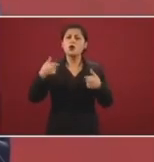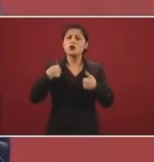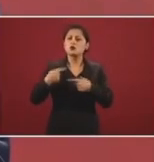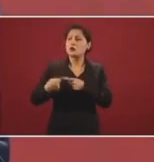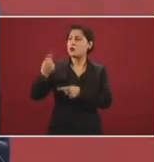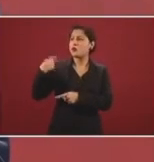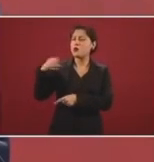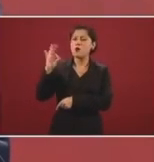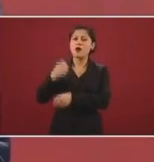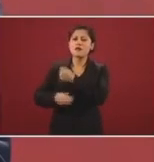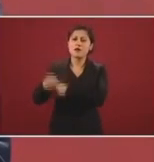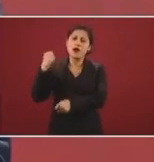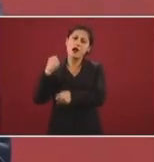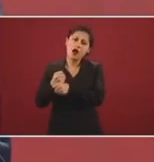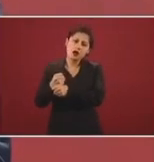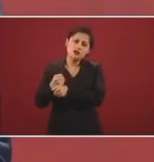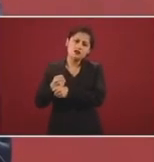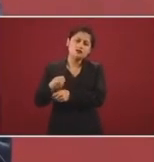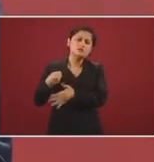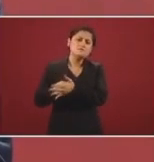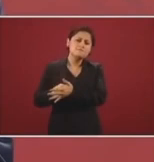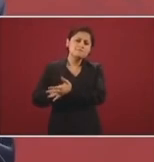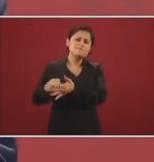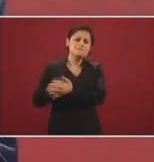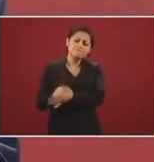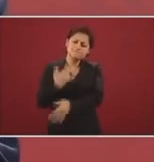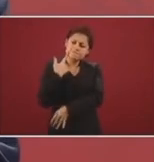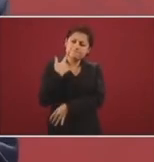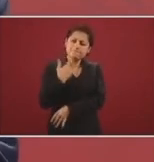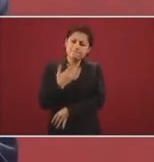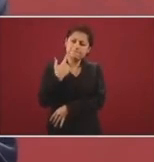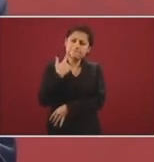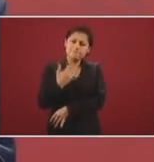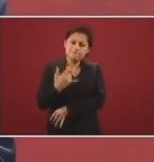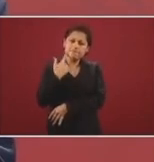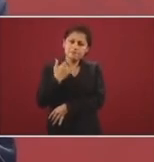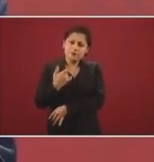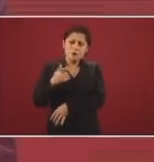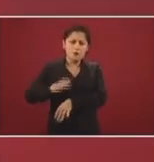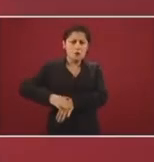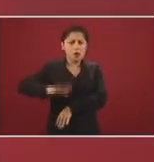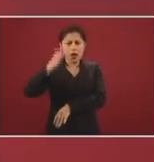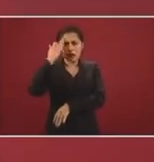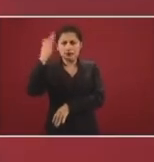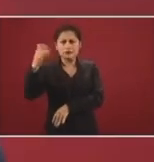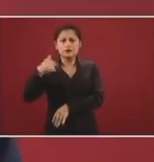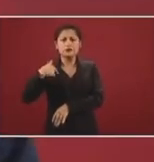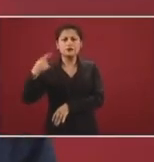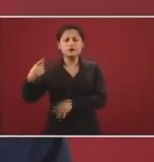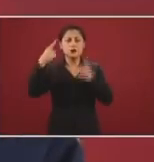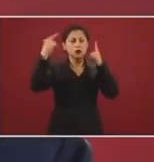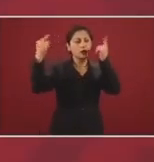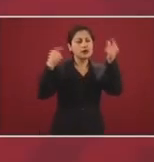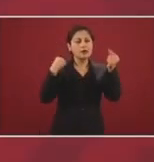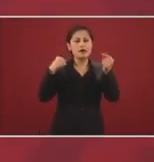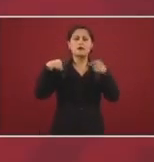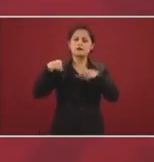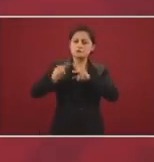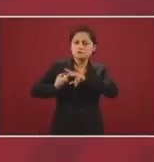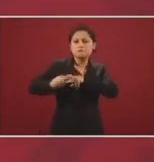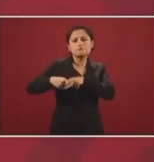La Asociación Mexicana de Consejos Empresariales Regionales, ANSER, envió una carta al presidente de México, Andrés Manuel López